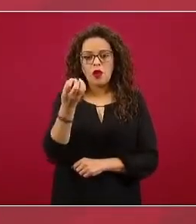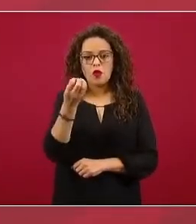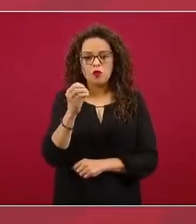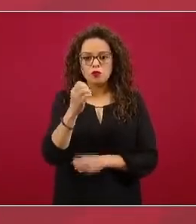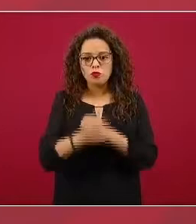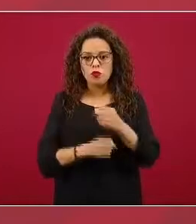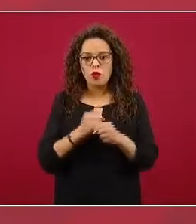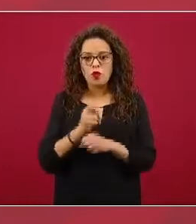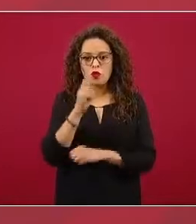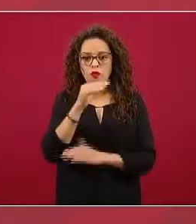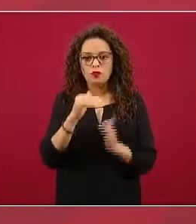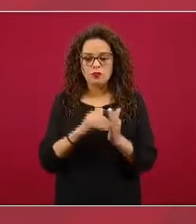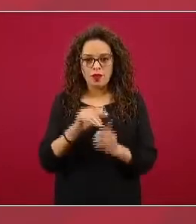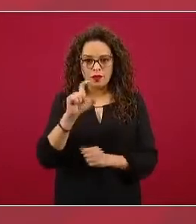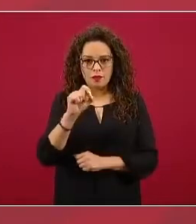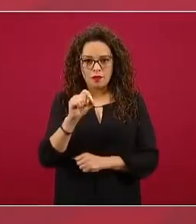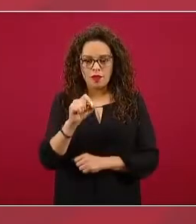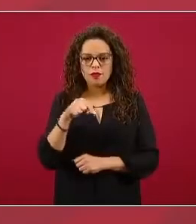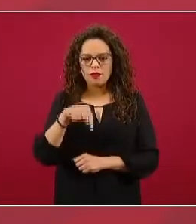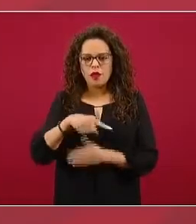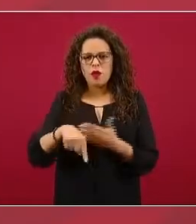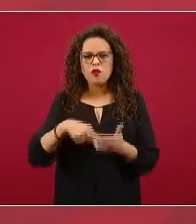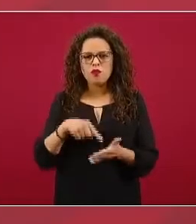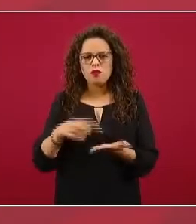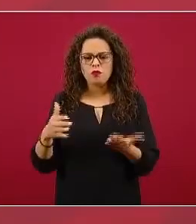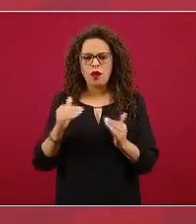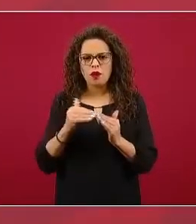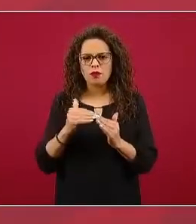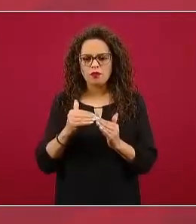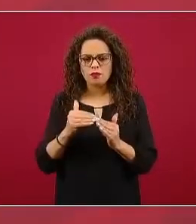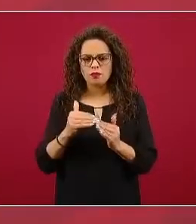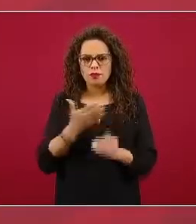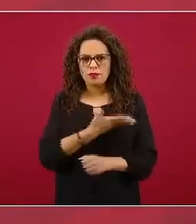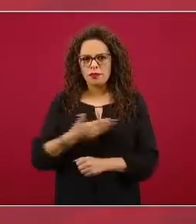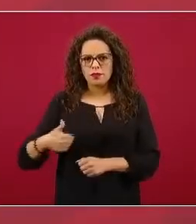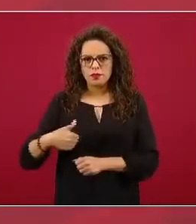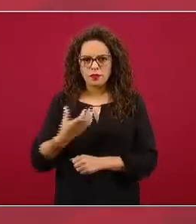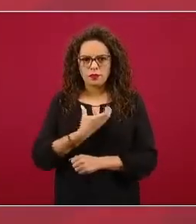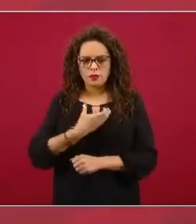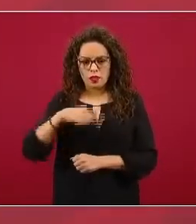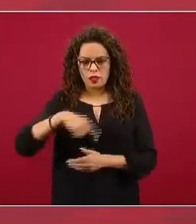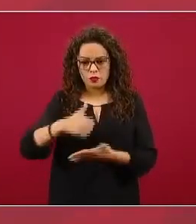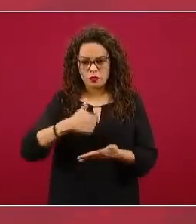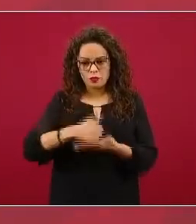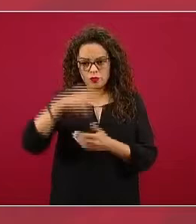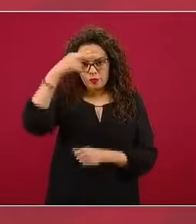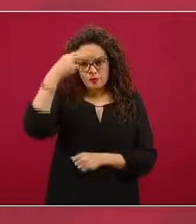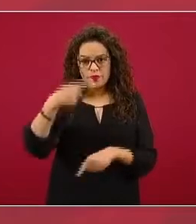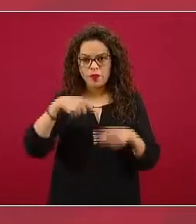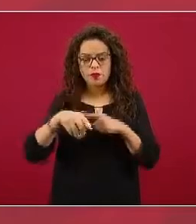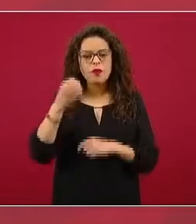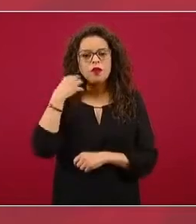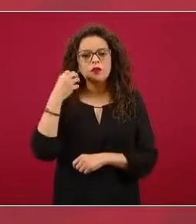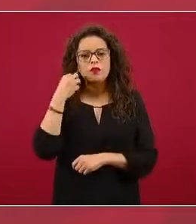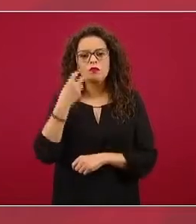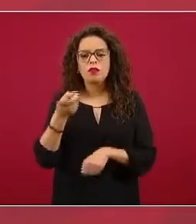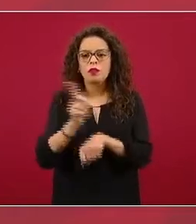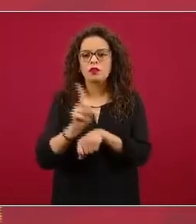de 2020. Estamos en el Palacio Nacional de México, en la Ciudad de México, y vamos a iniciar la conferencia de prensa diaria